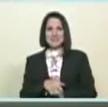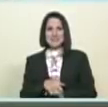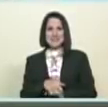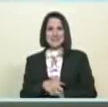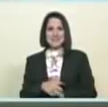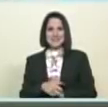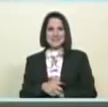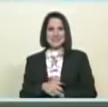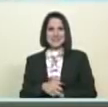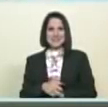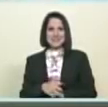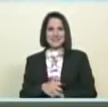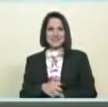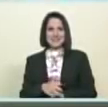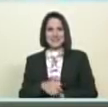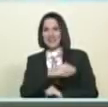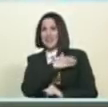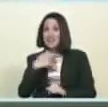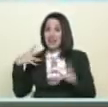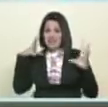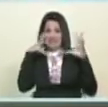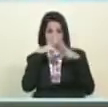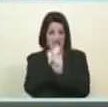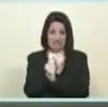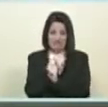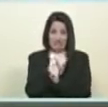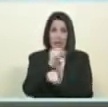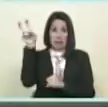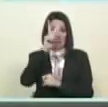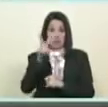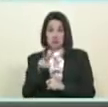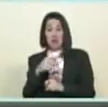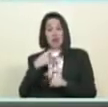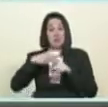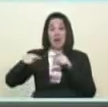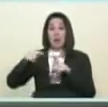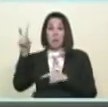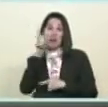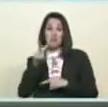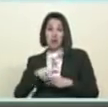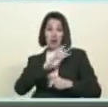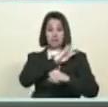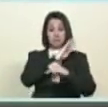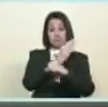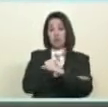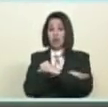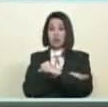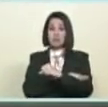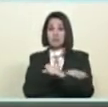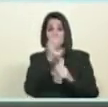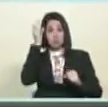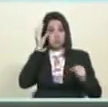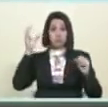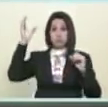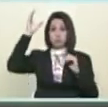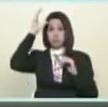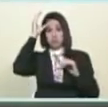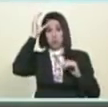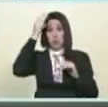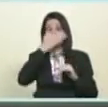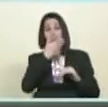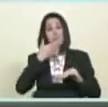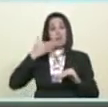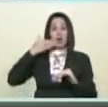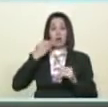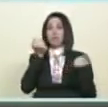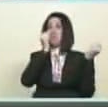Porque ellos quieren ahogar a Venezuela, y Venezuela tiene el poder, la capacidad para enfrentar,